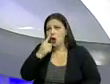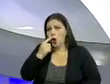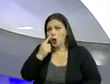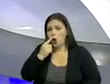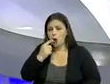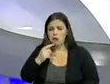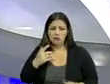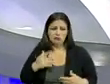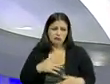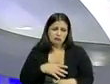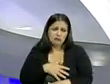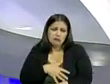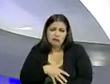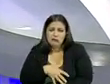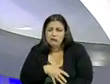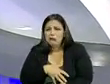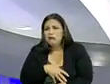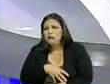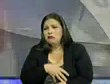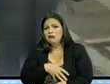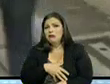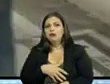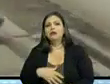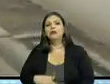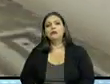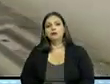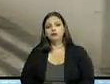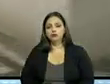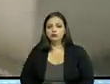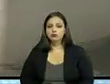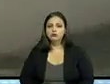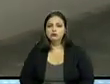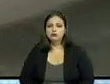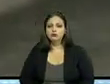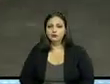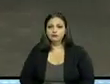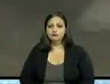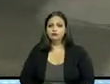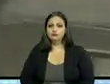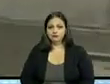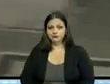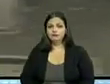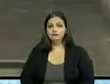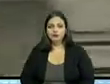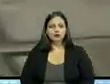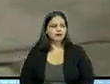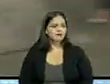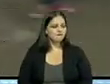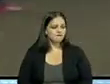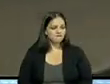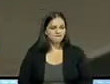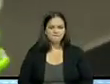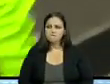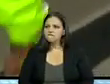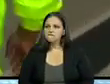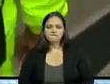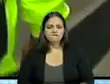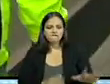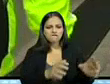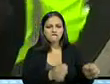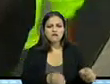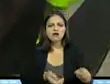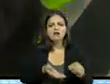habría estado siendo manoseada, ¿verdad? Es el término que utilizan, claro. Esta persona